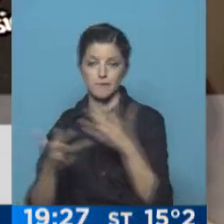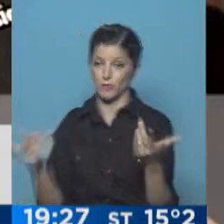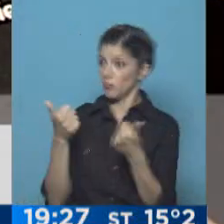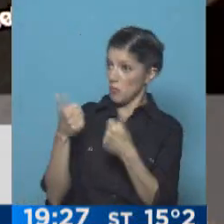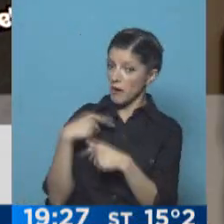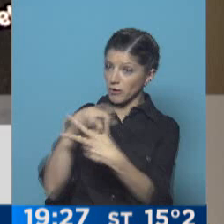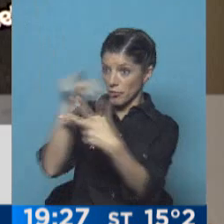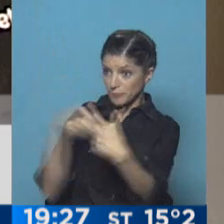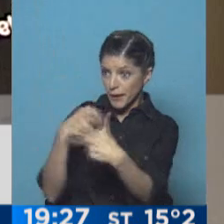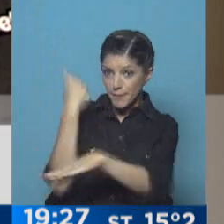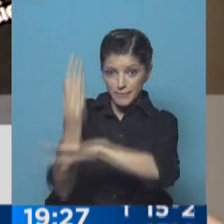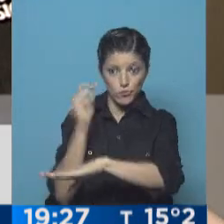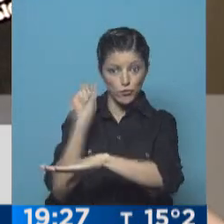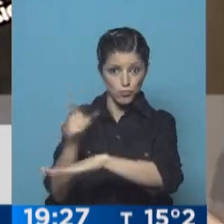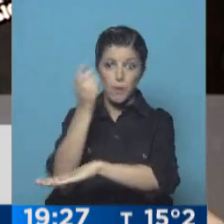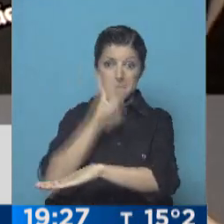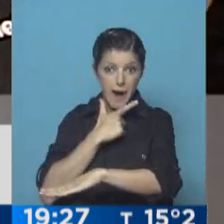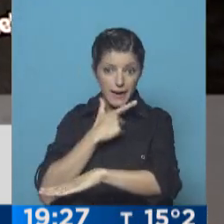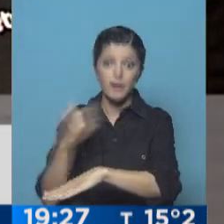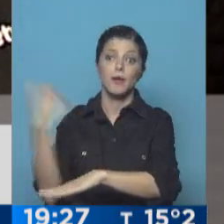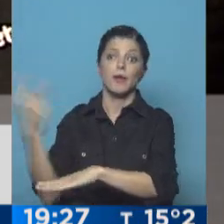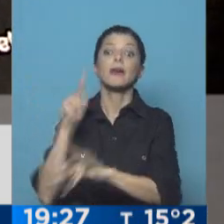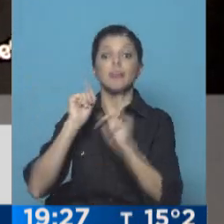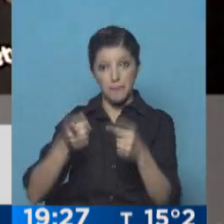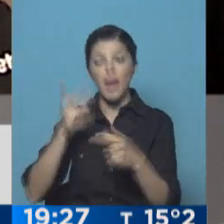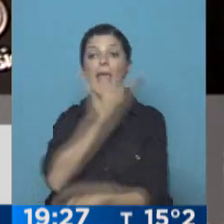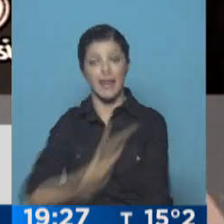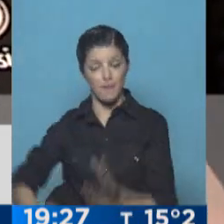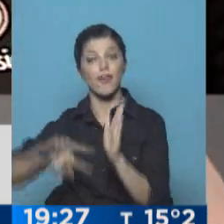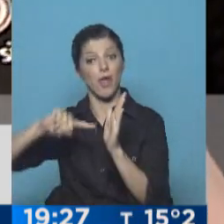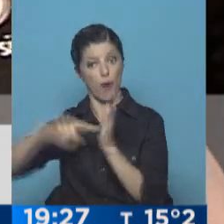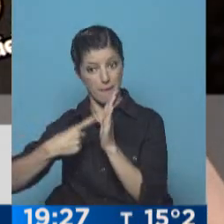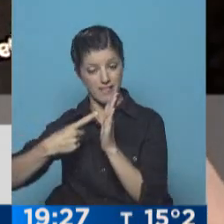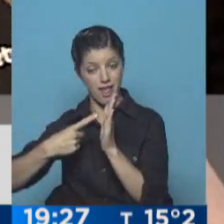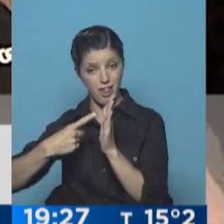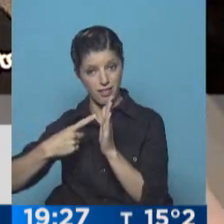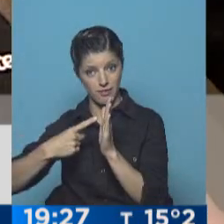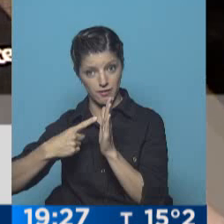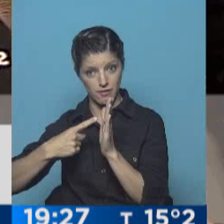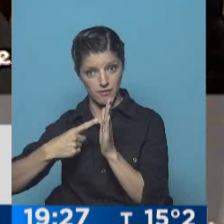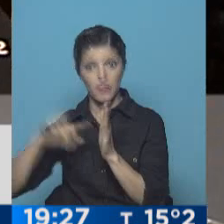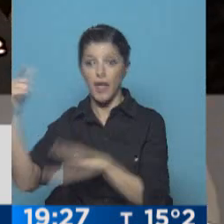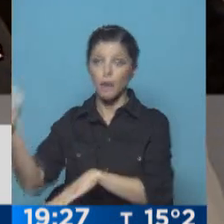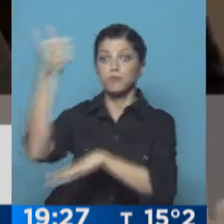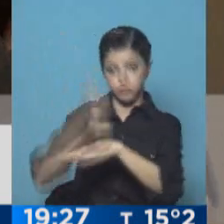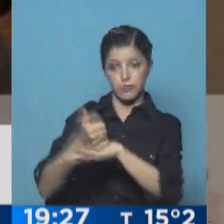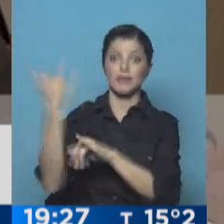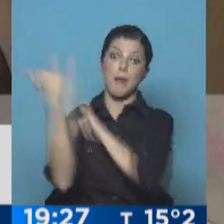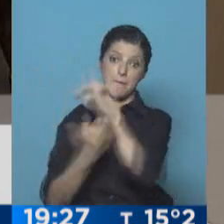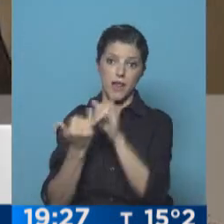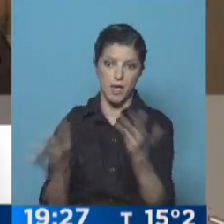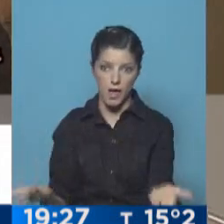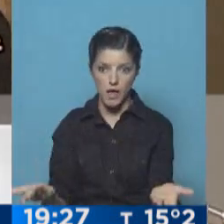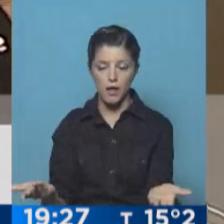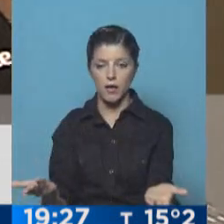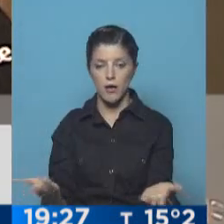que su principal referente, que es Mauricio Macri, que a su vez es jefe de gobierno de la Ciudad de Buenos Aires, donde esto se produce, venga acá a dar las explicaciones del caso.